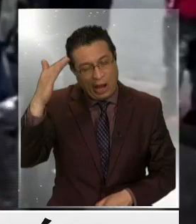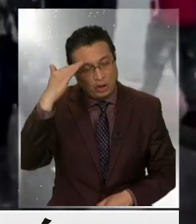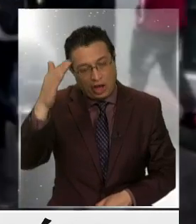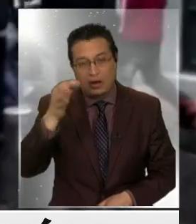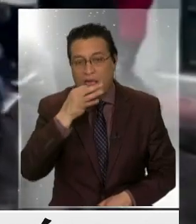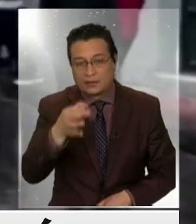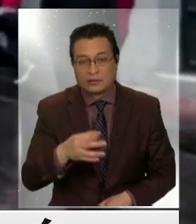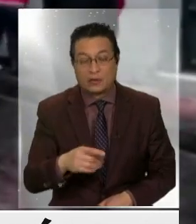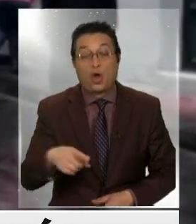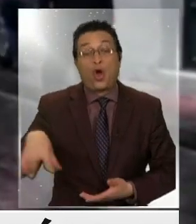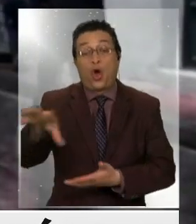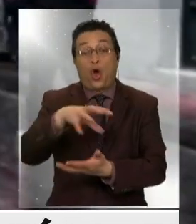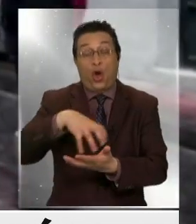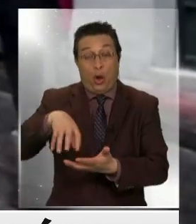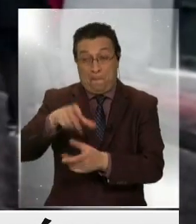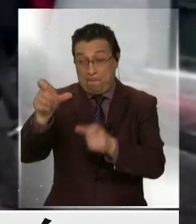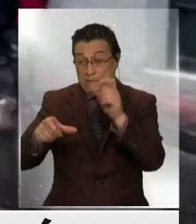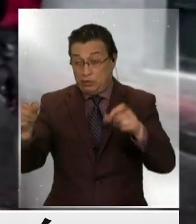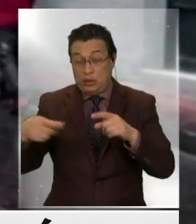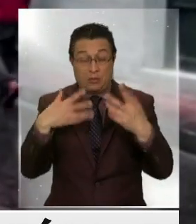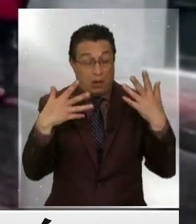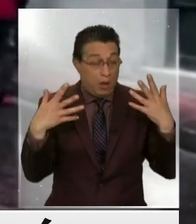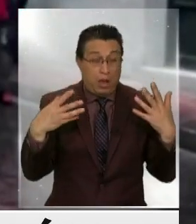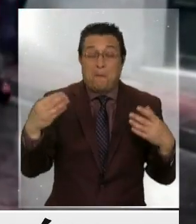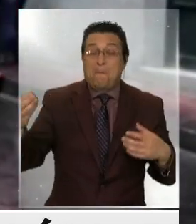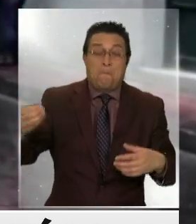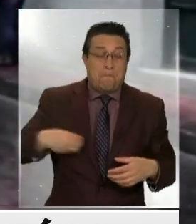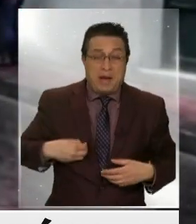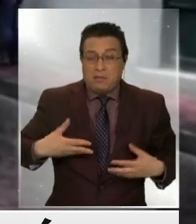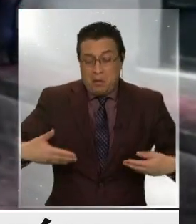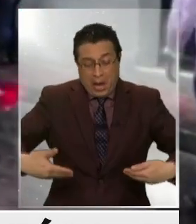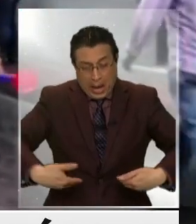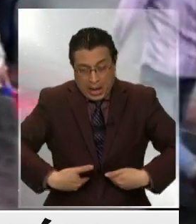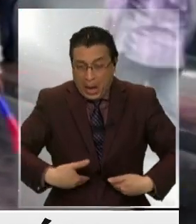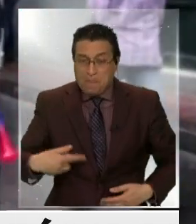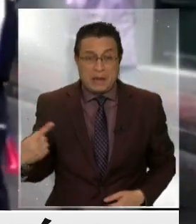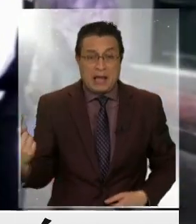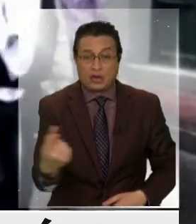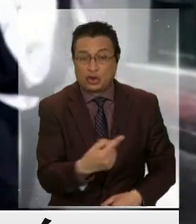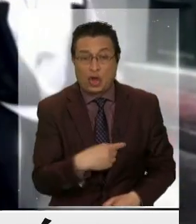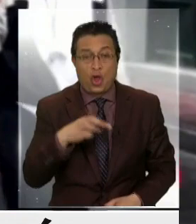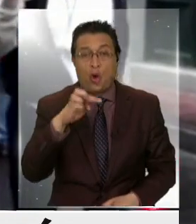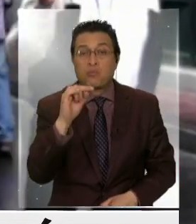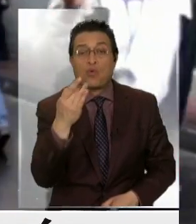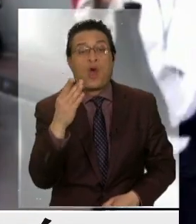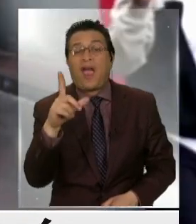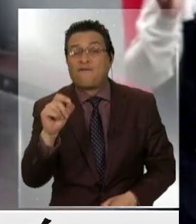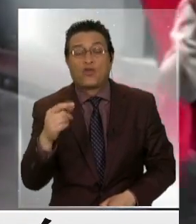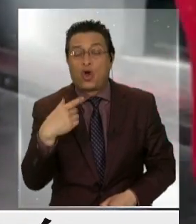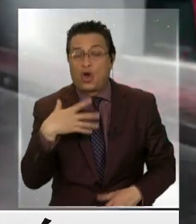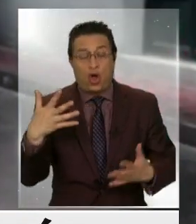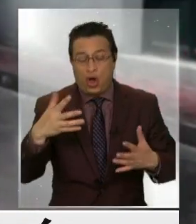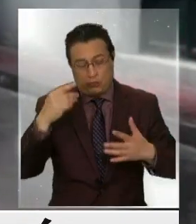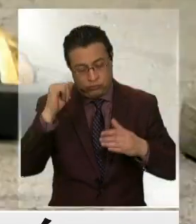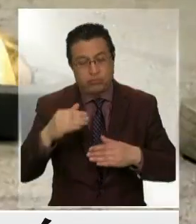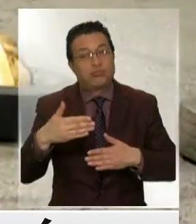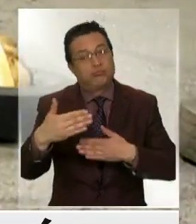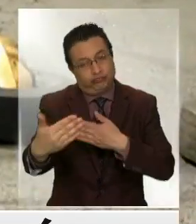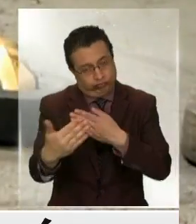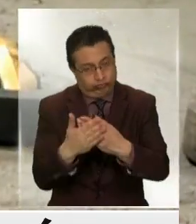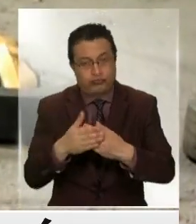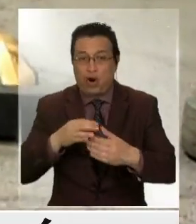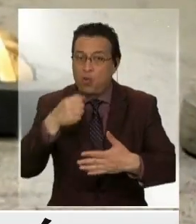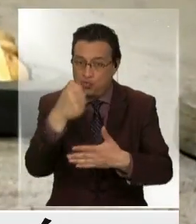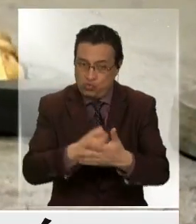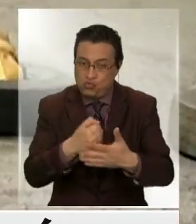El pueblo está sumido en la miseria y un pueblo con hambre es un pueblo guiado hacia la lucha. O